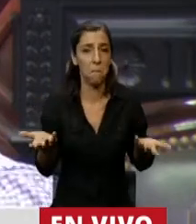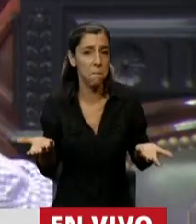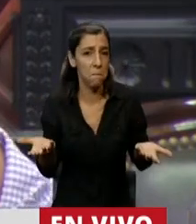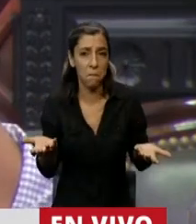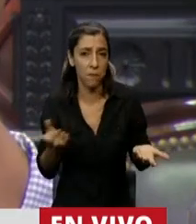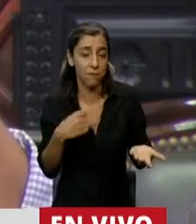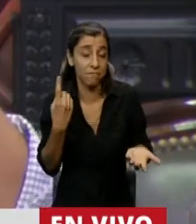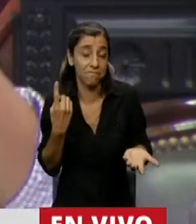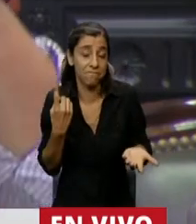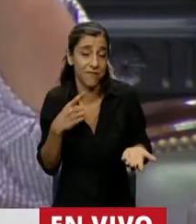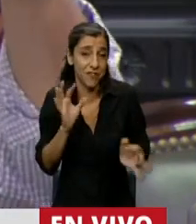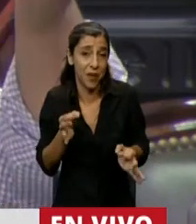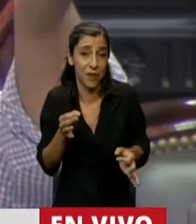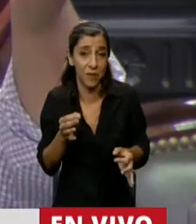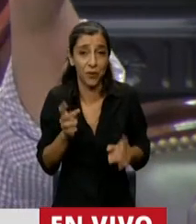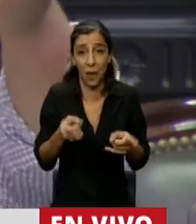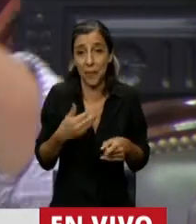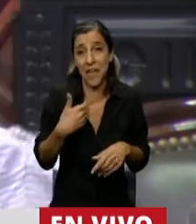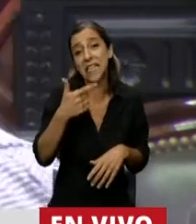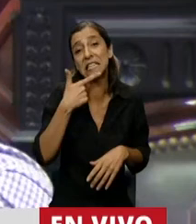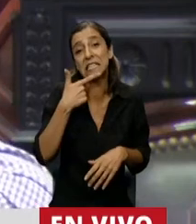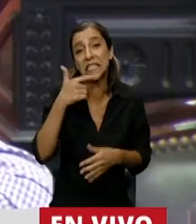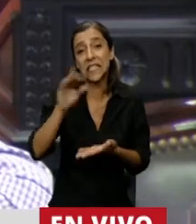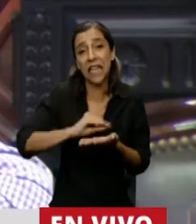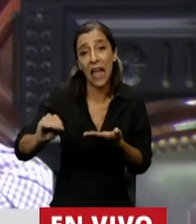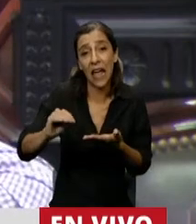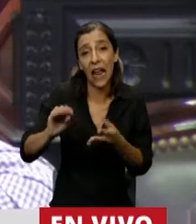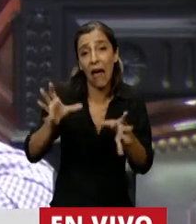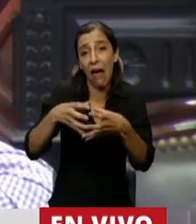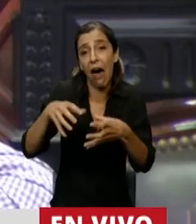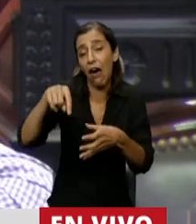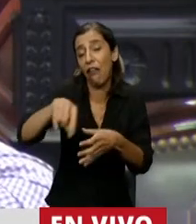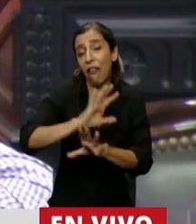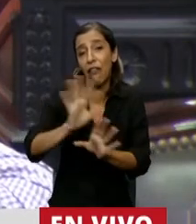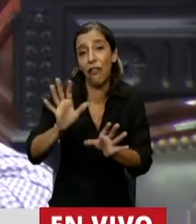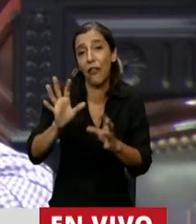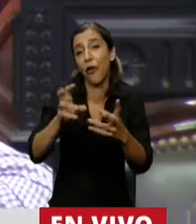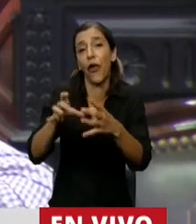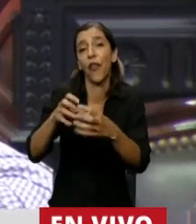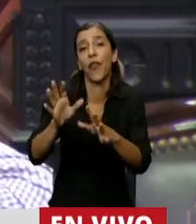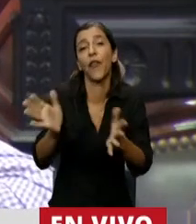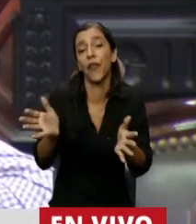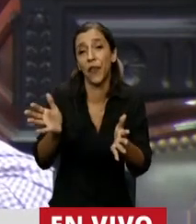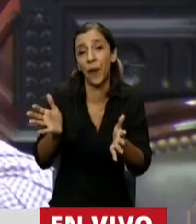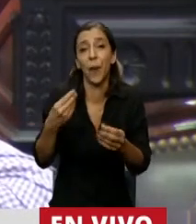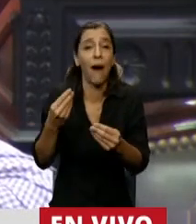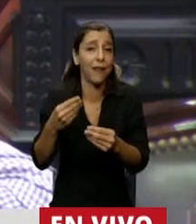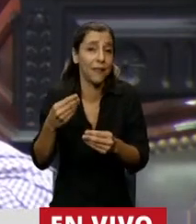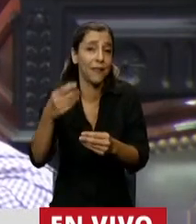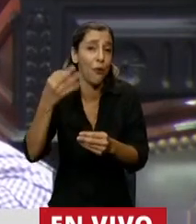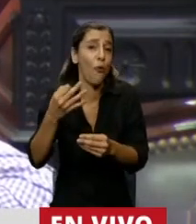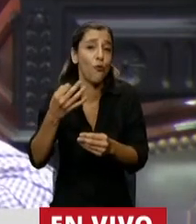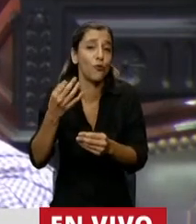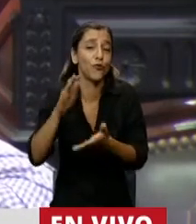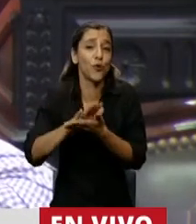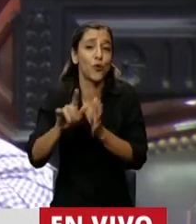mientras que en el Senado se va a tapar este robo con seguramente la aprobación del aborto legal en